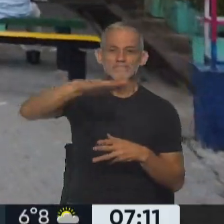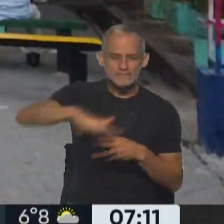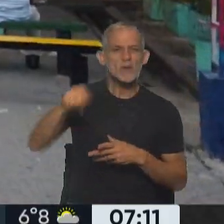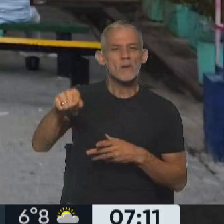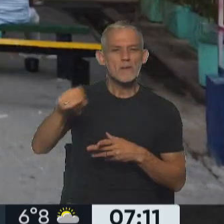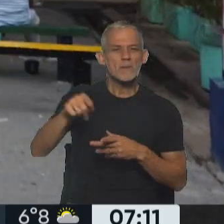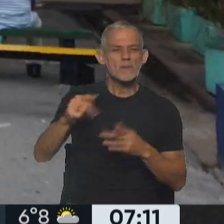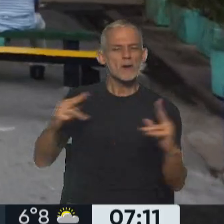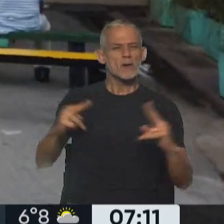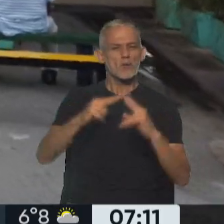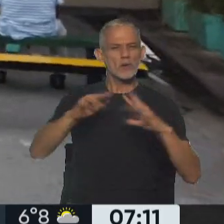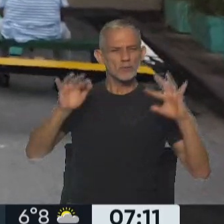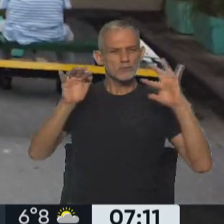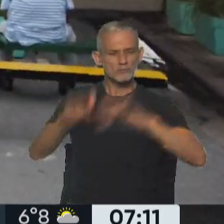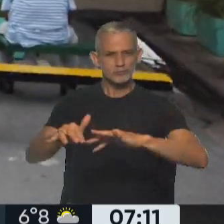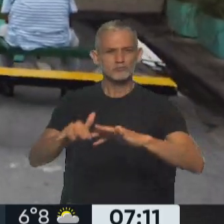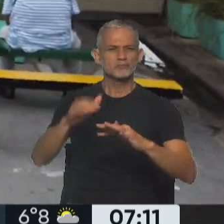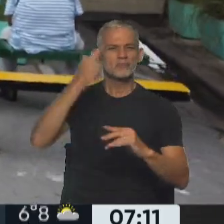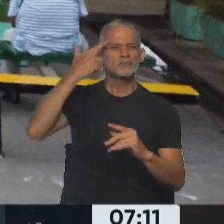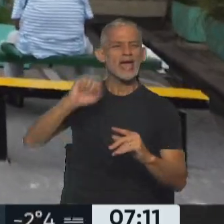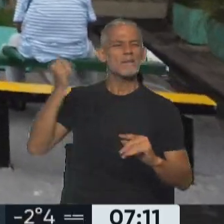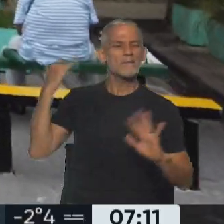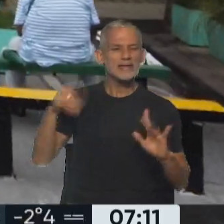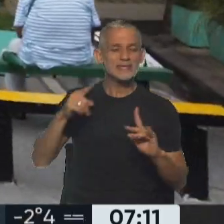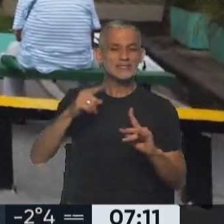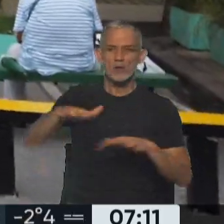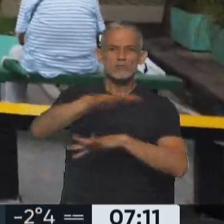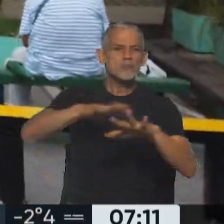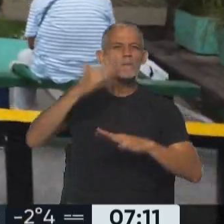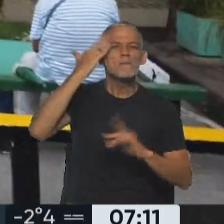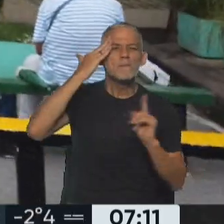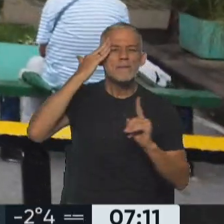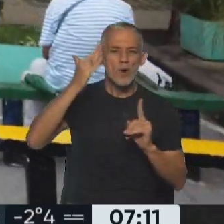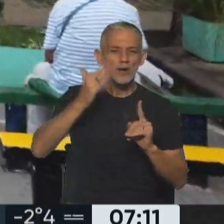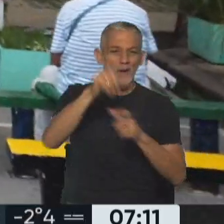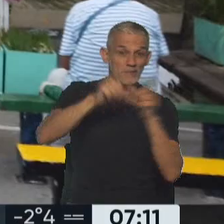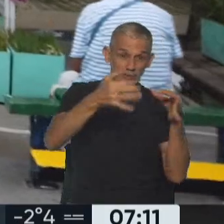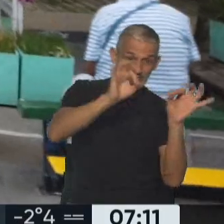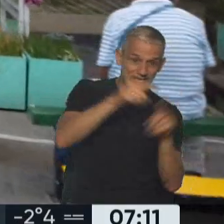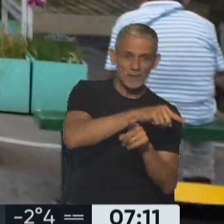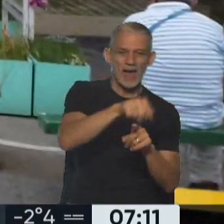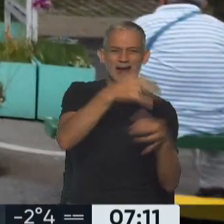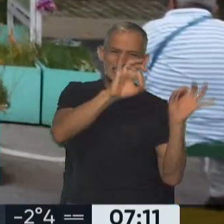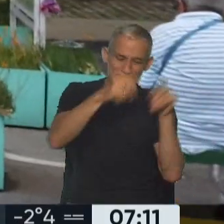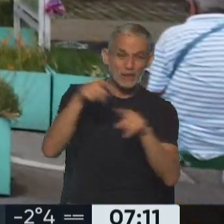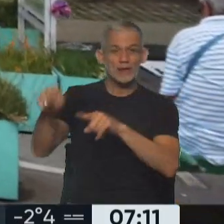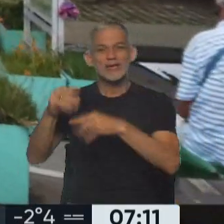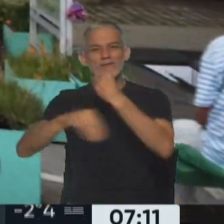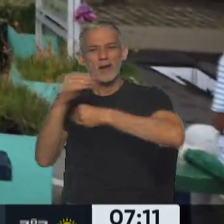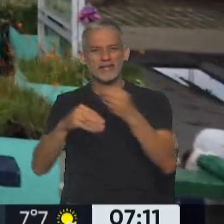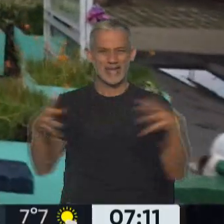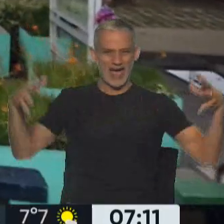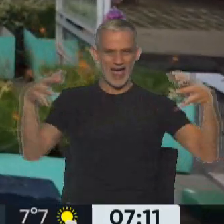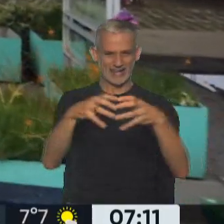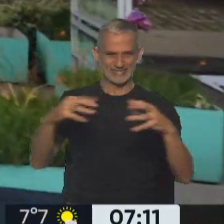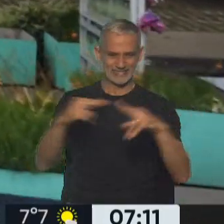llevar a cabo el encuentro Experiencias con Espacios de la Memoria entre sobrevivientes y familiares de las víctimas. Y en ese mismo lugar,